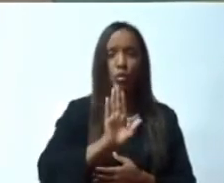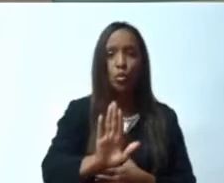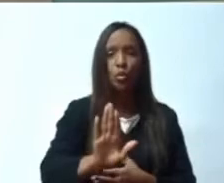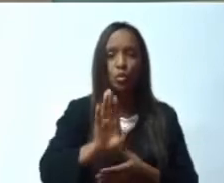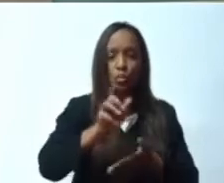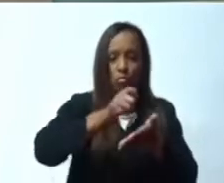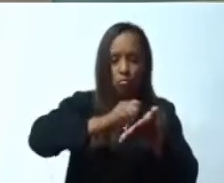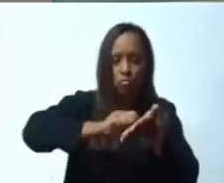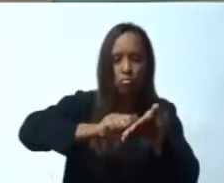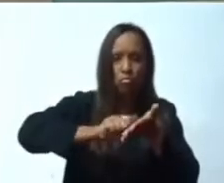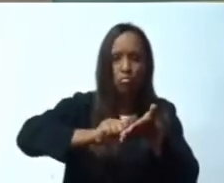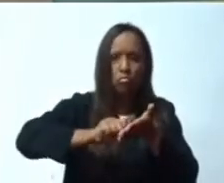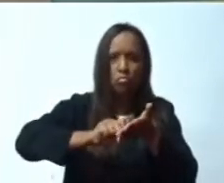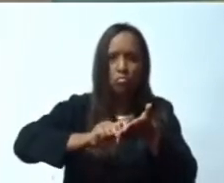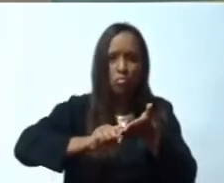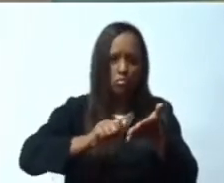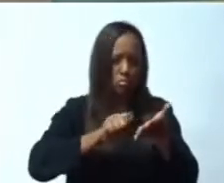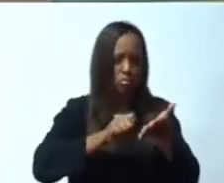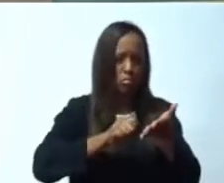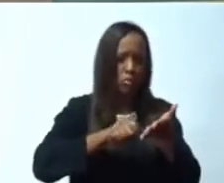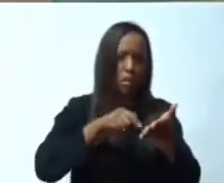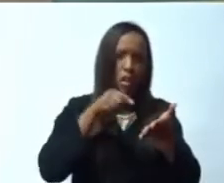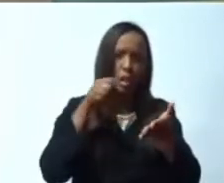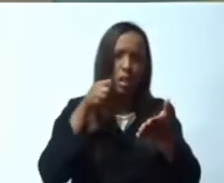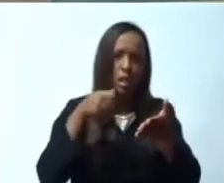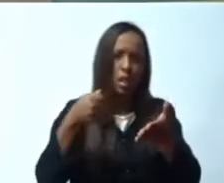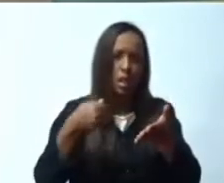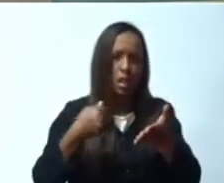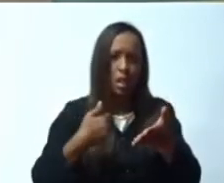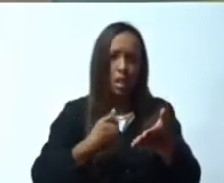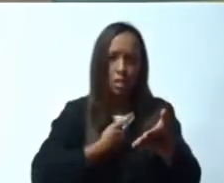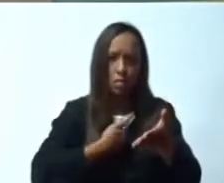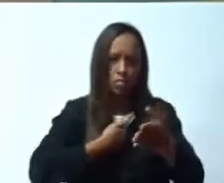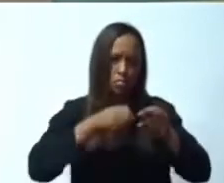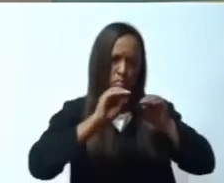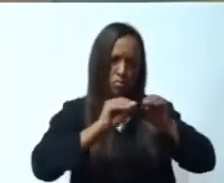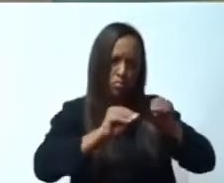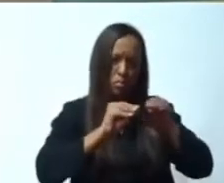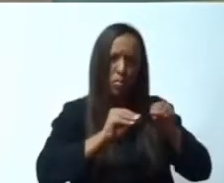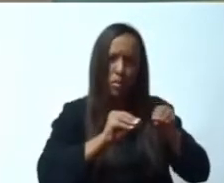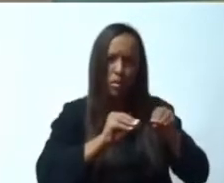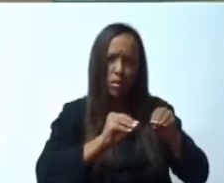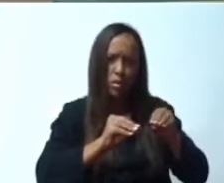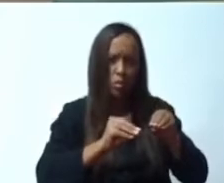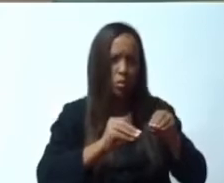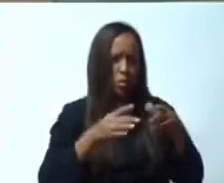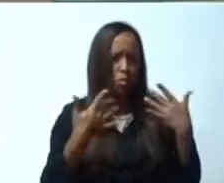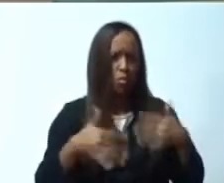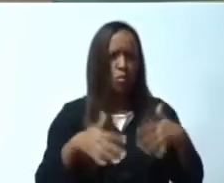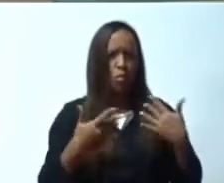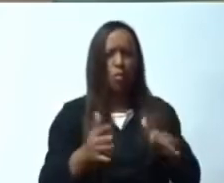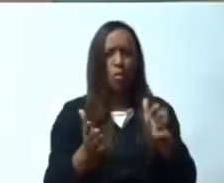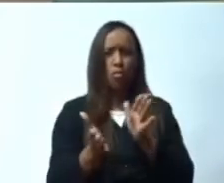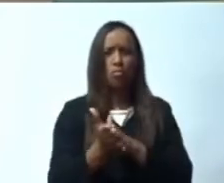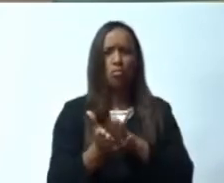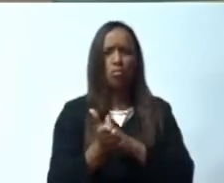no en su tierra? ¿Por qué no en su patria? El Congreso de la República